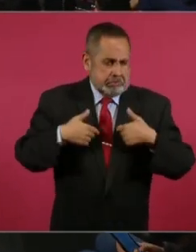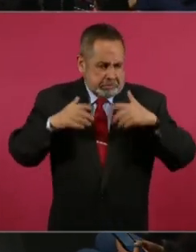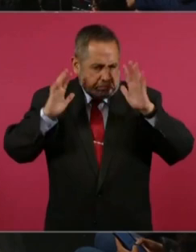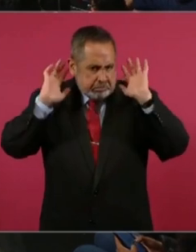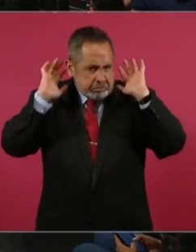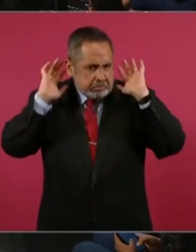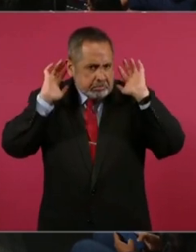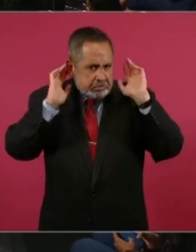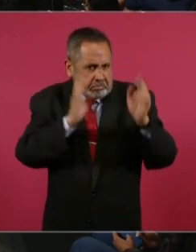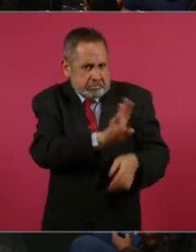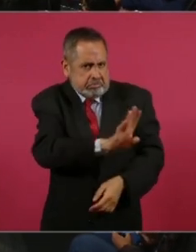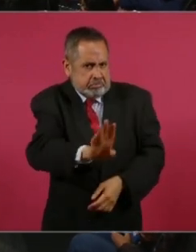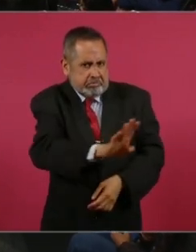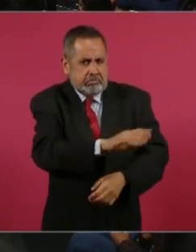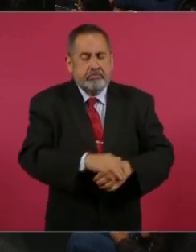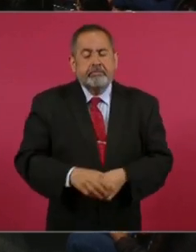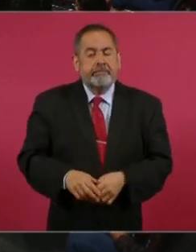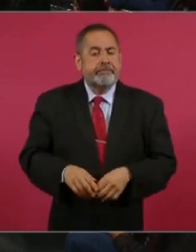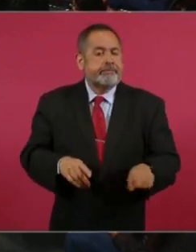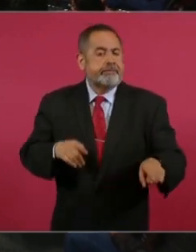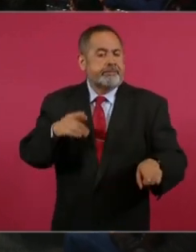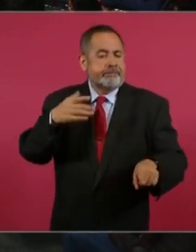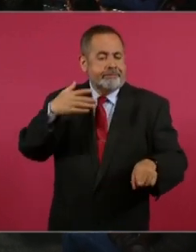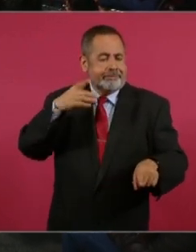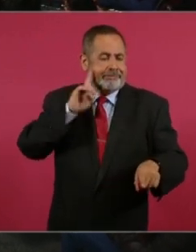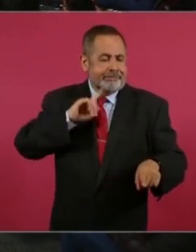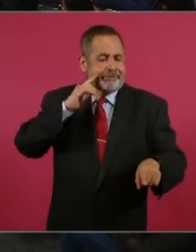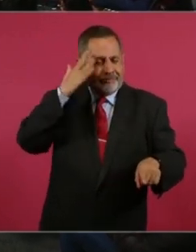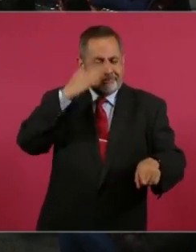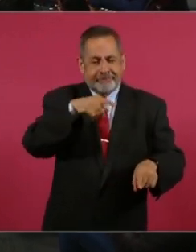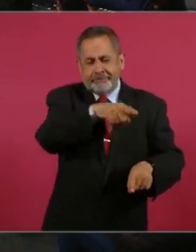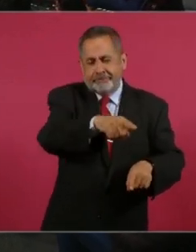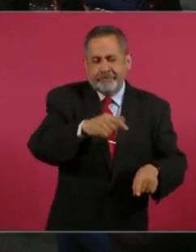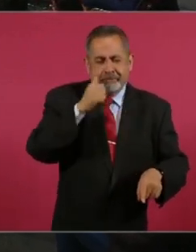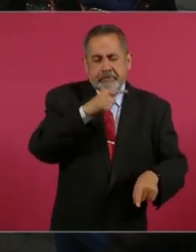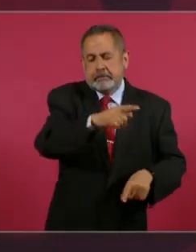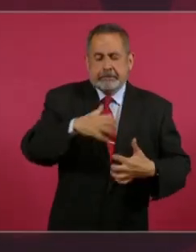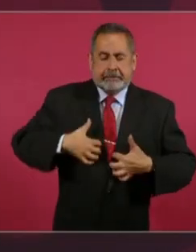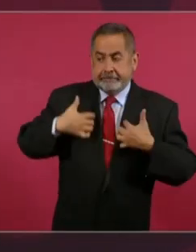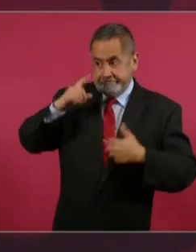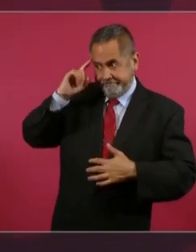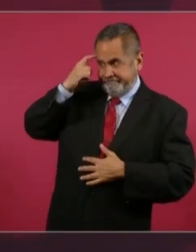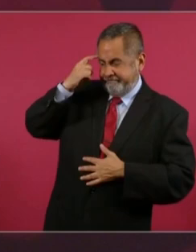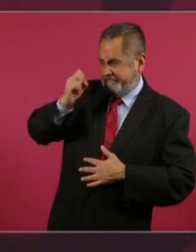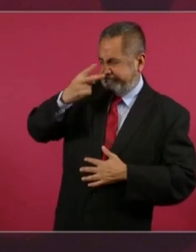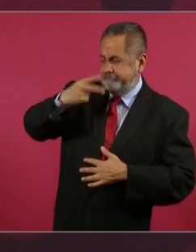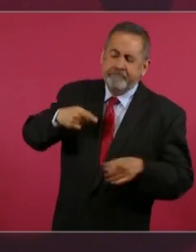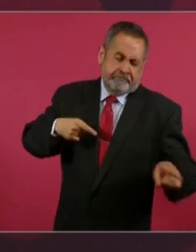Y la señora del siempre, pues sí, ella está enojada porque